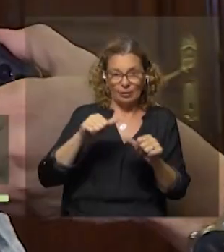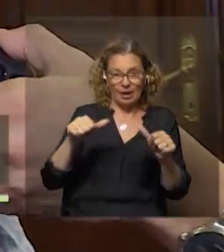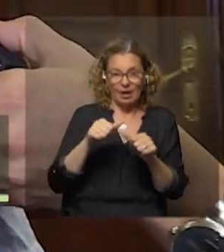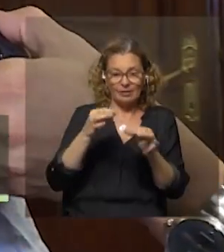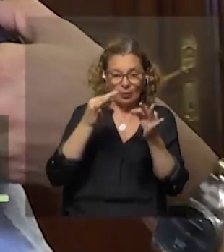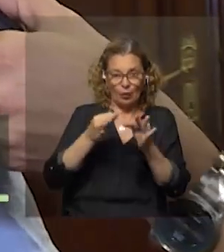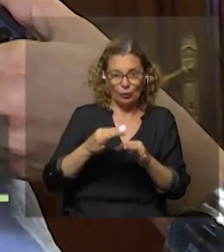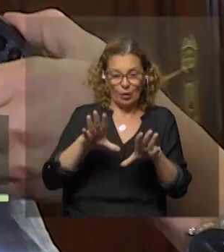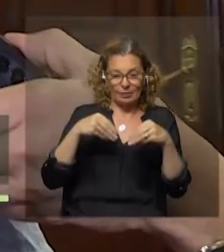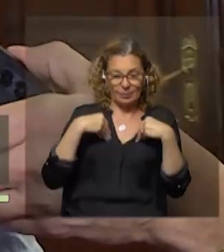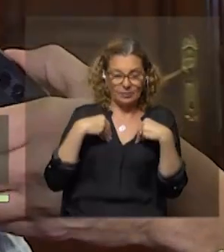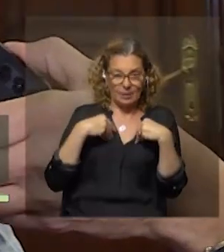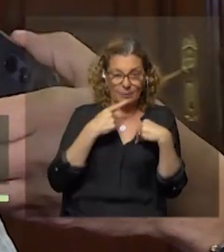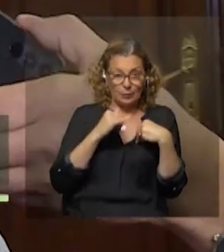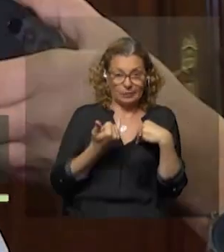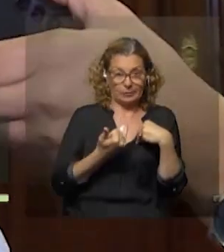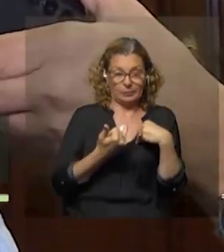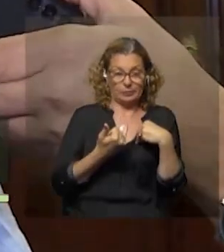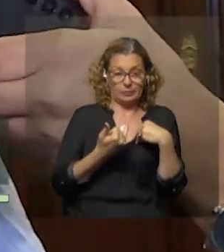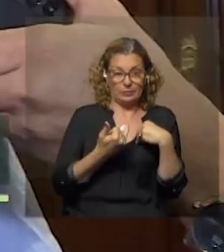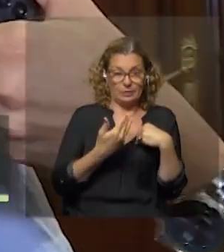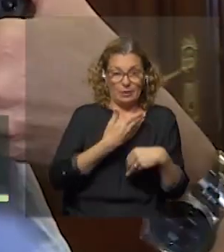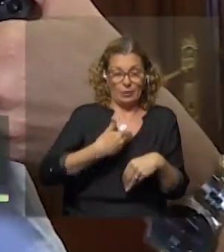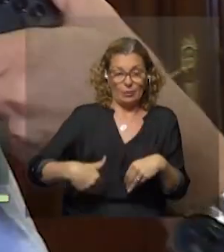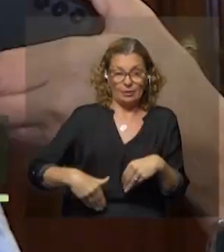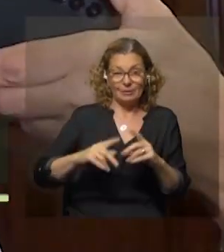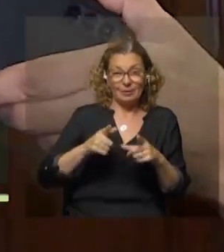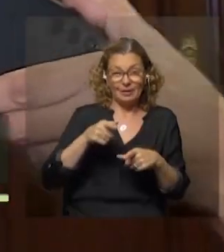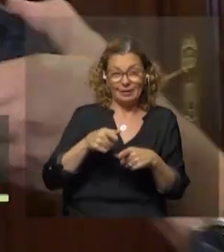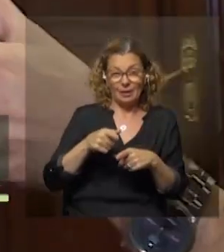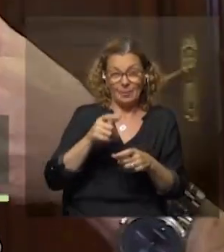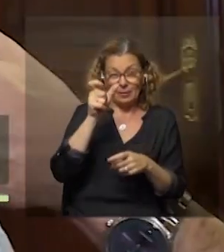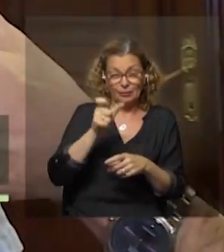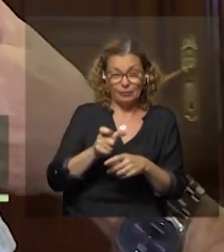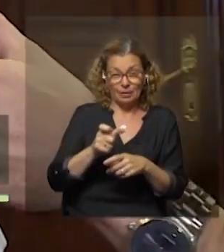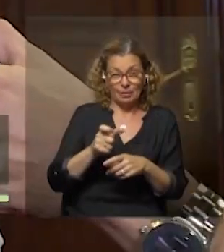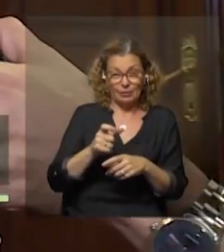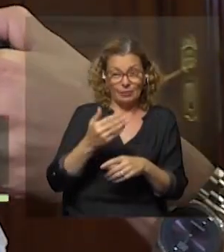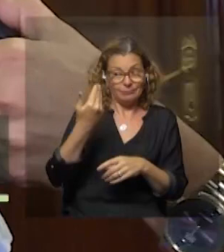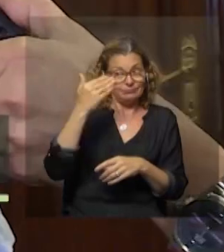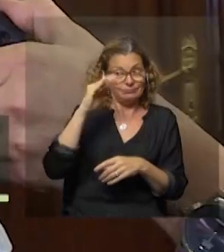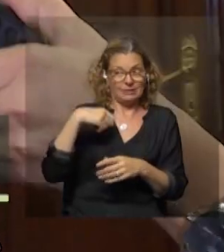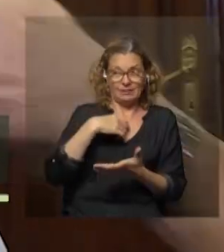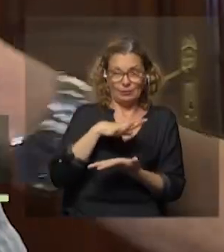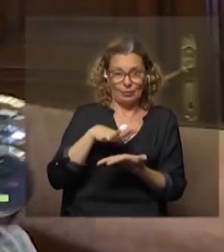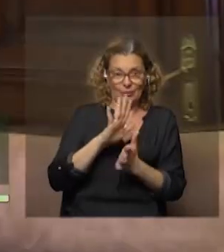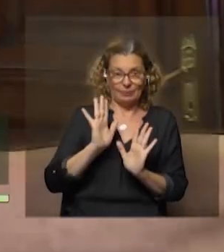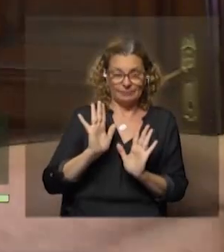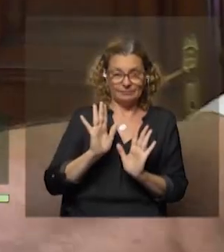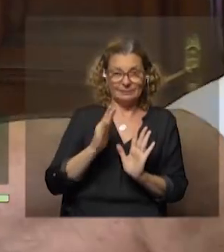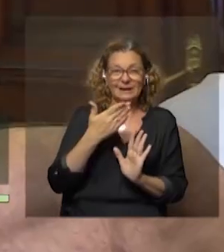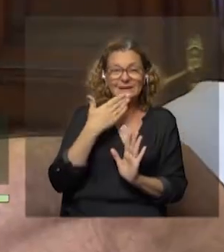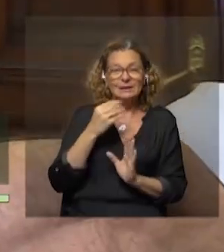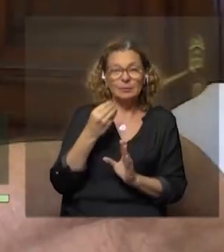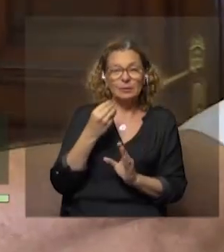justamente es asumir en esta la conducción del gobierno y asumir que estos funcionarios no estuvieron a la altura de las circunstancias qué